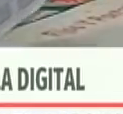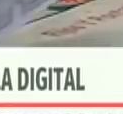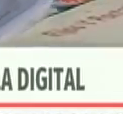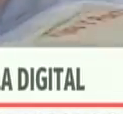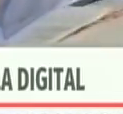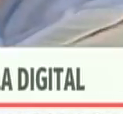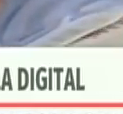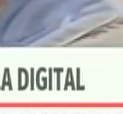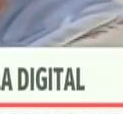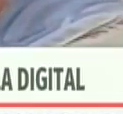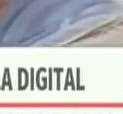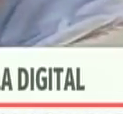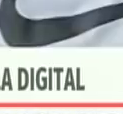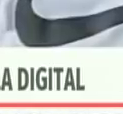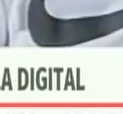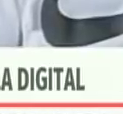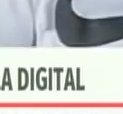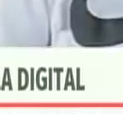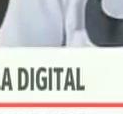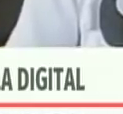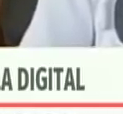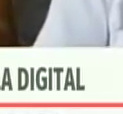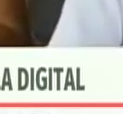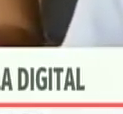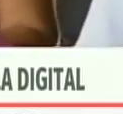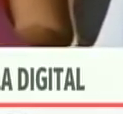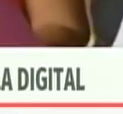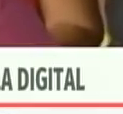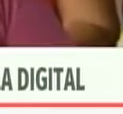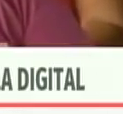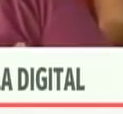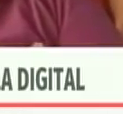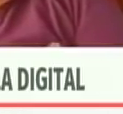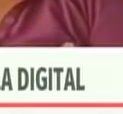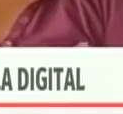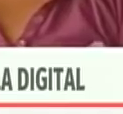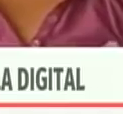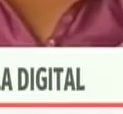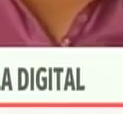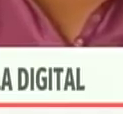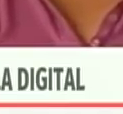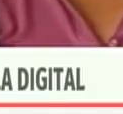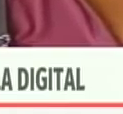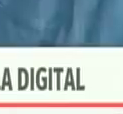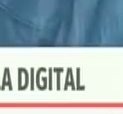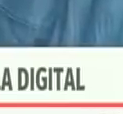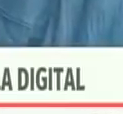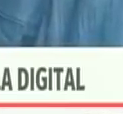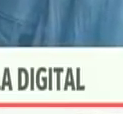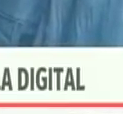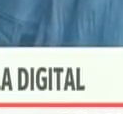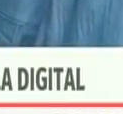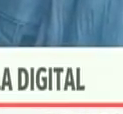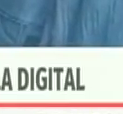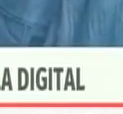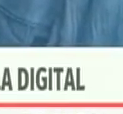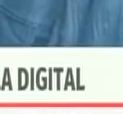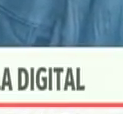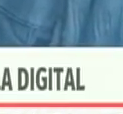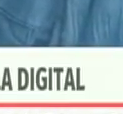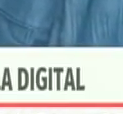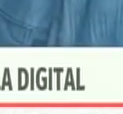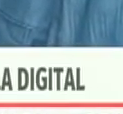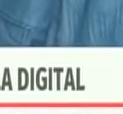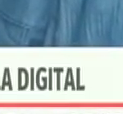años, que veo un programa de esto en mi comunidad y también soy beneficiada de un crédito gracias a los compañeros del Banco Venezuela.